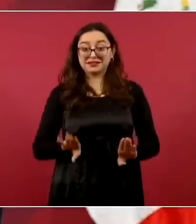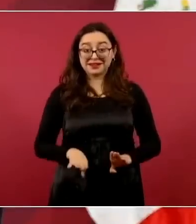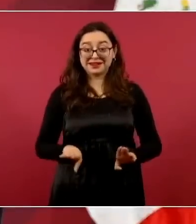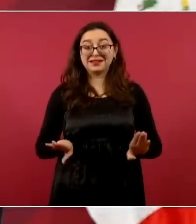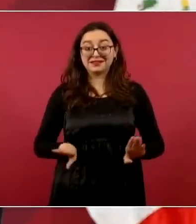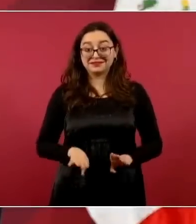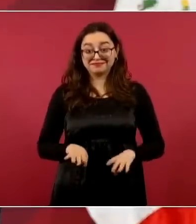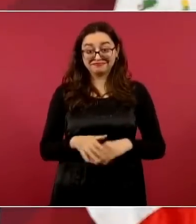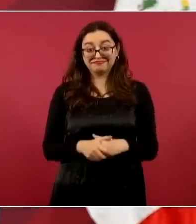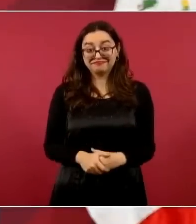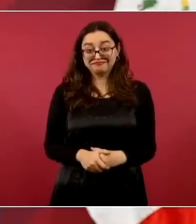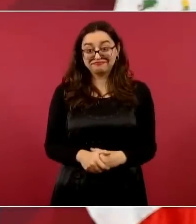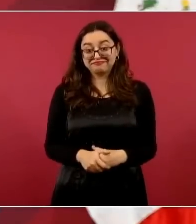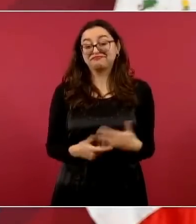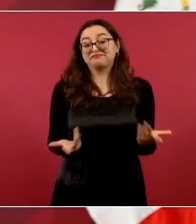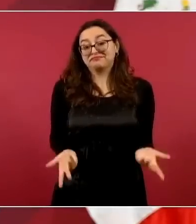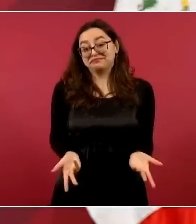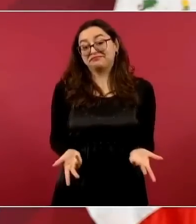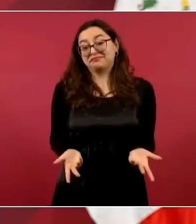Entonces,